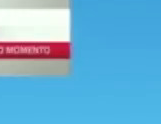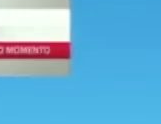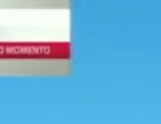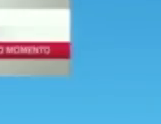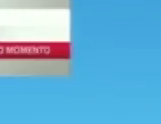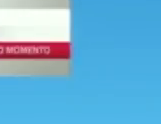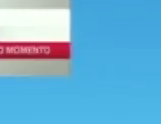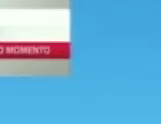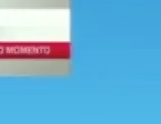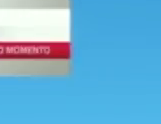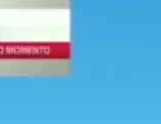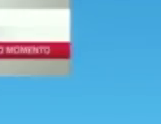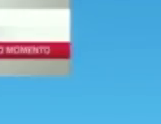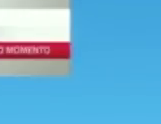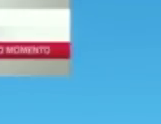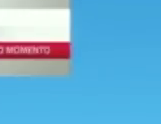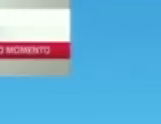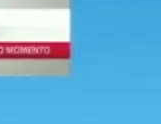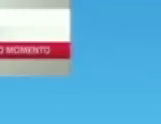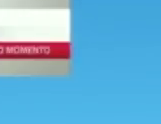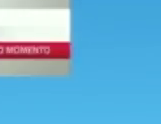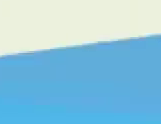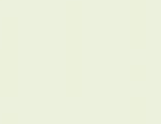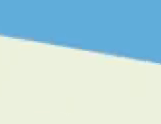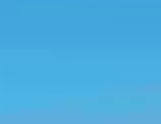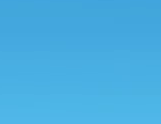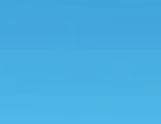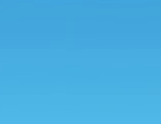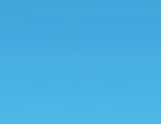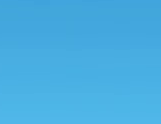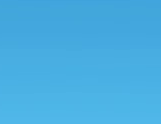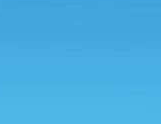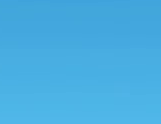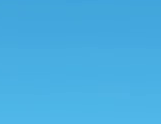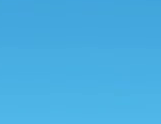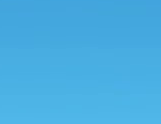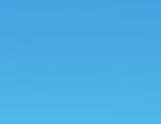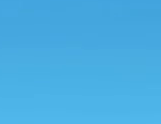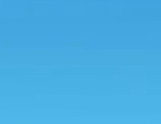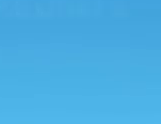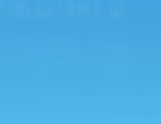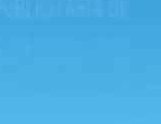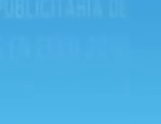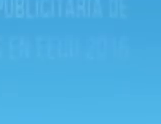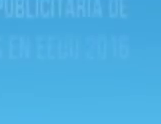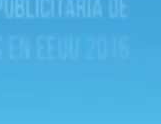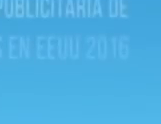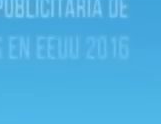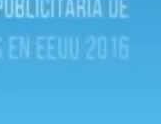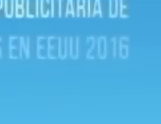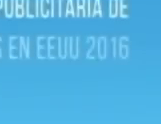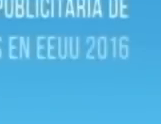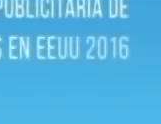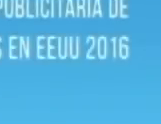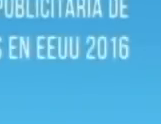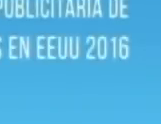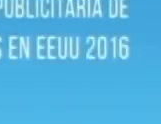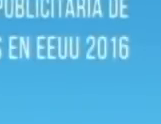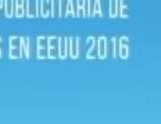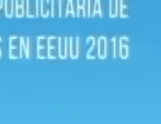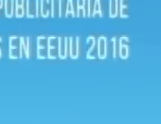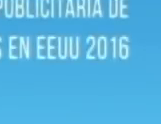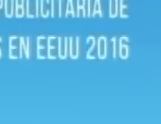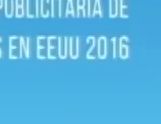Twitter censura contenidos publicitarios de Russia Today y de la agencia Sputnik de Rusia con el argumento de